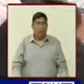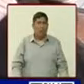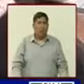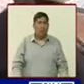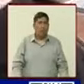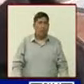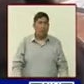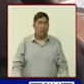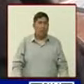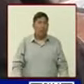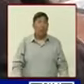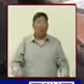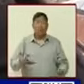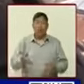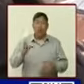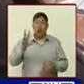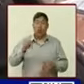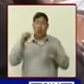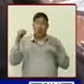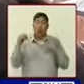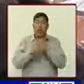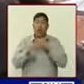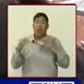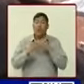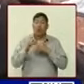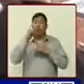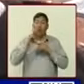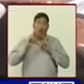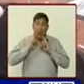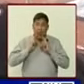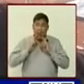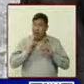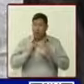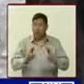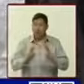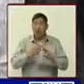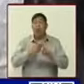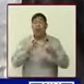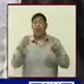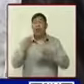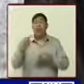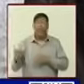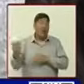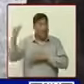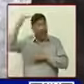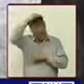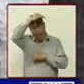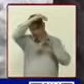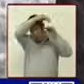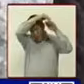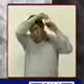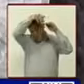No, esto no era avenida. Eso no era avenida, era un río que venía desde Pampajasi.